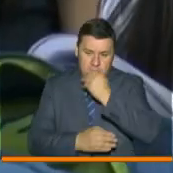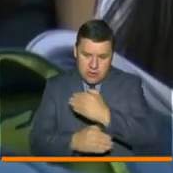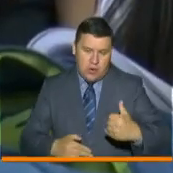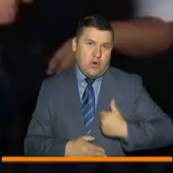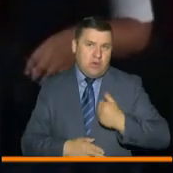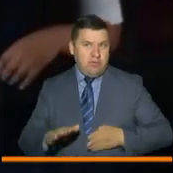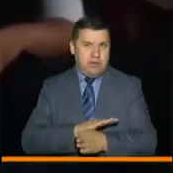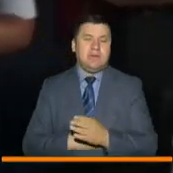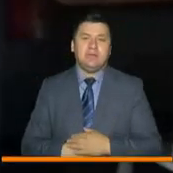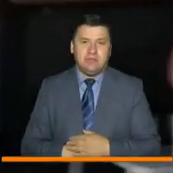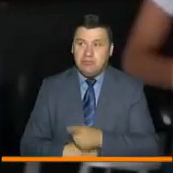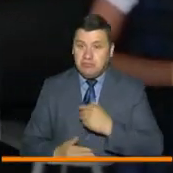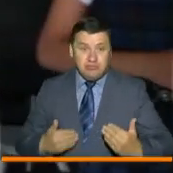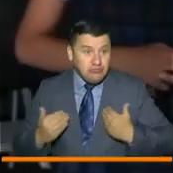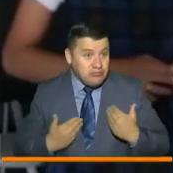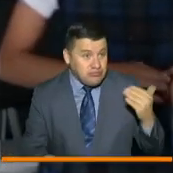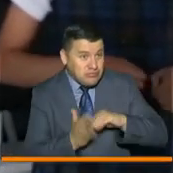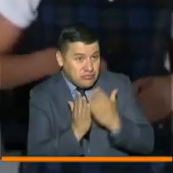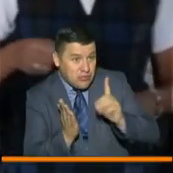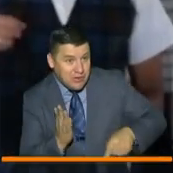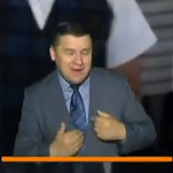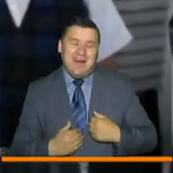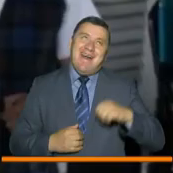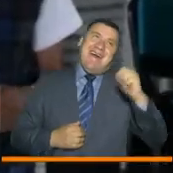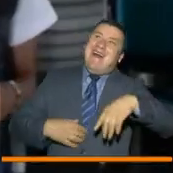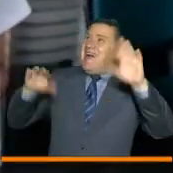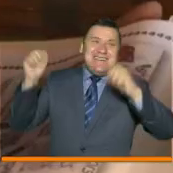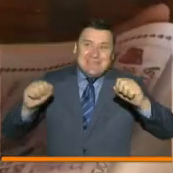niños y jóvenes. Oiga, ¿no están muy contentos de volver al colegio?